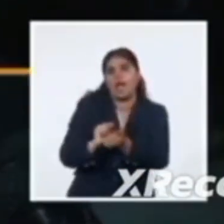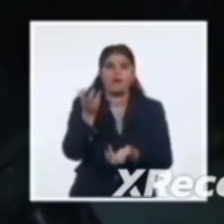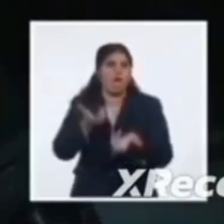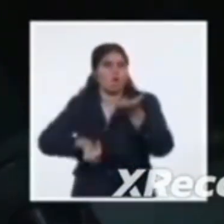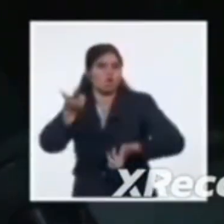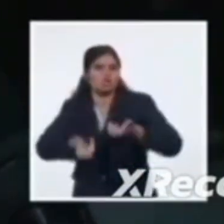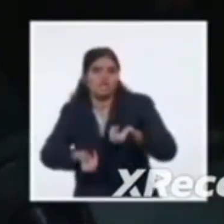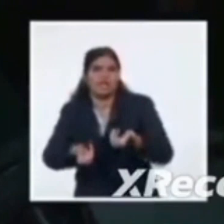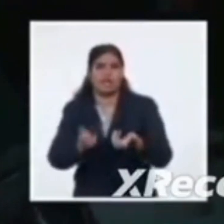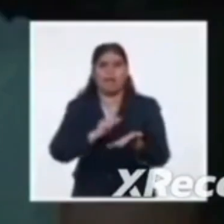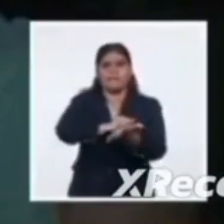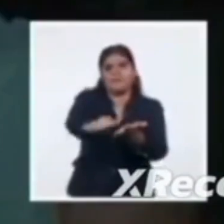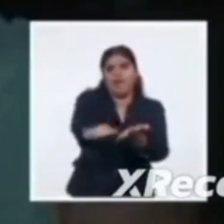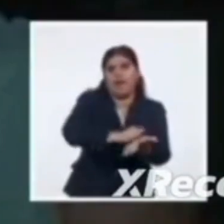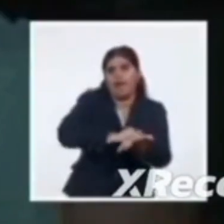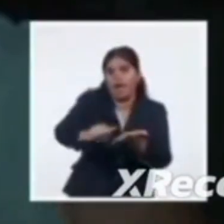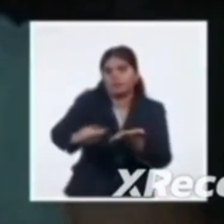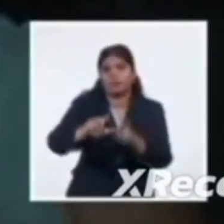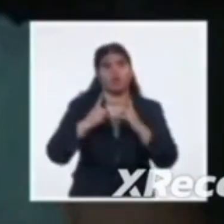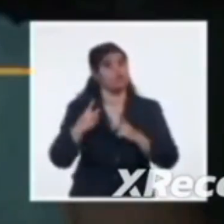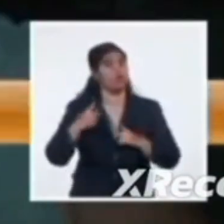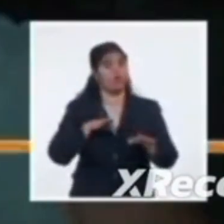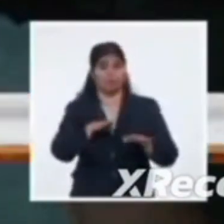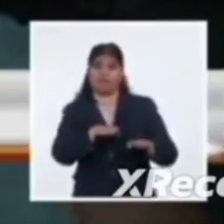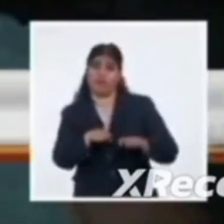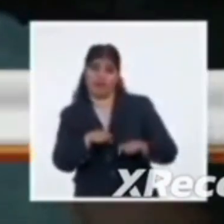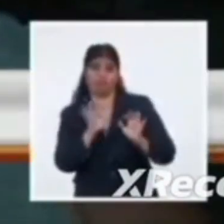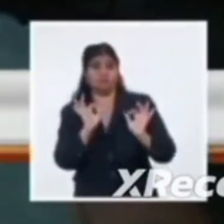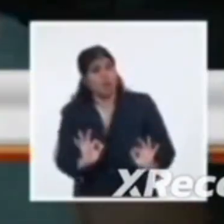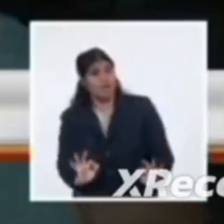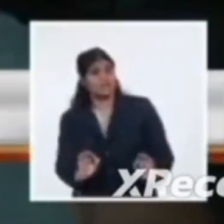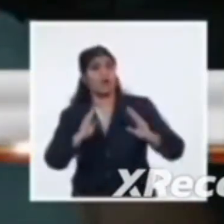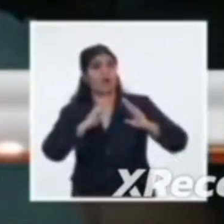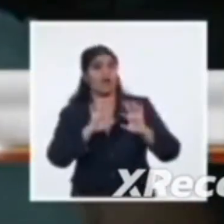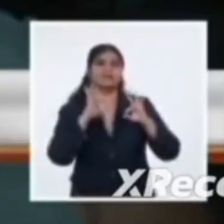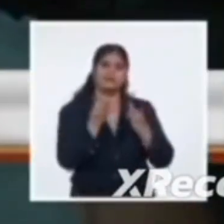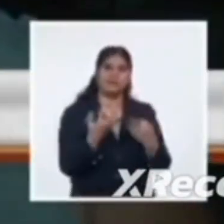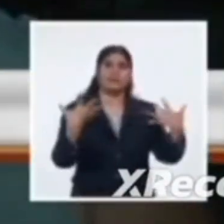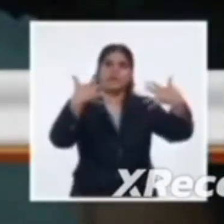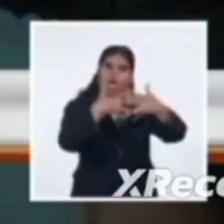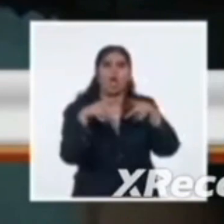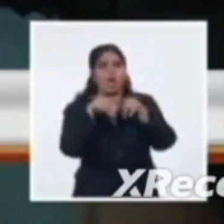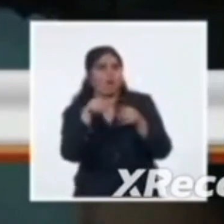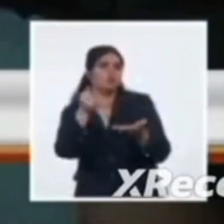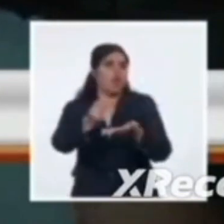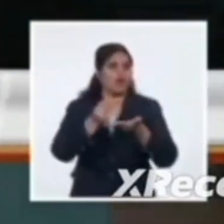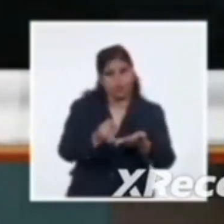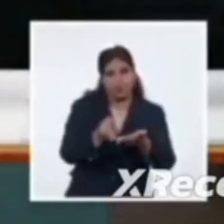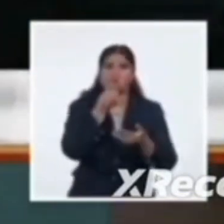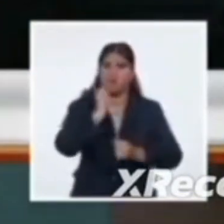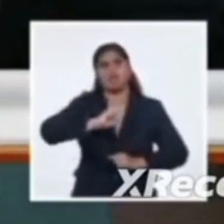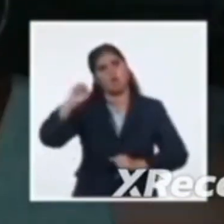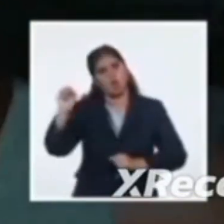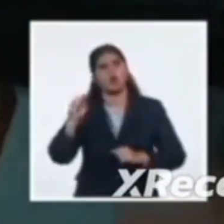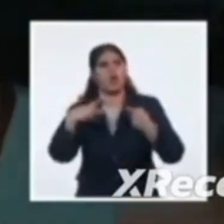nos las ponen ya debemos tener todo listo. Hay que organizar todo en la casa, la familia que coopere, todo el mundo en unión se puede lograr.